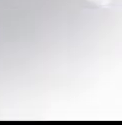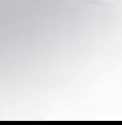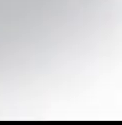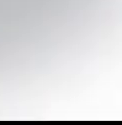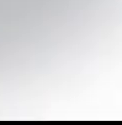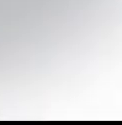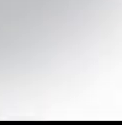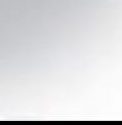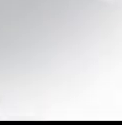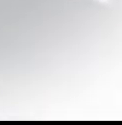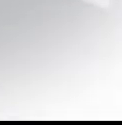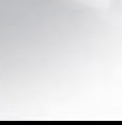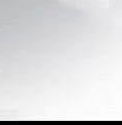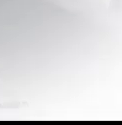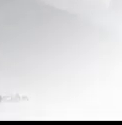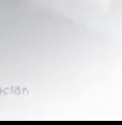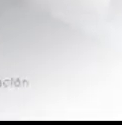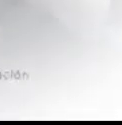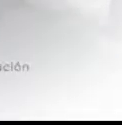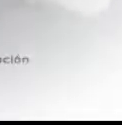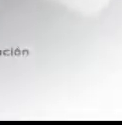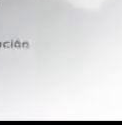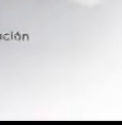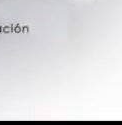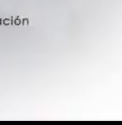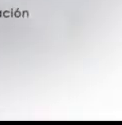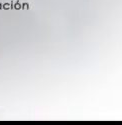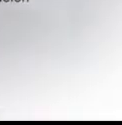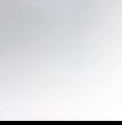más estrechamente posible.